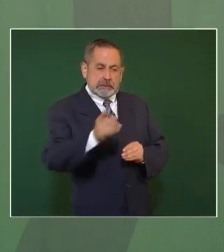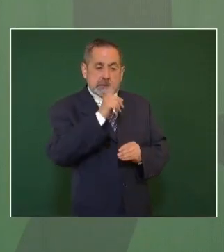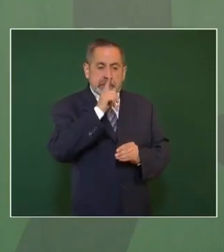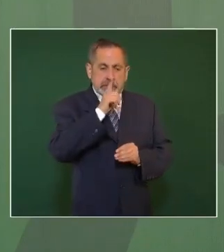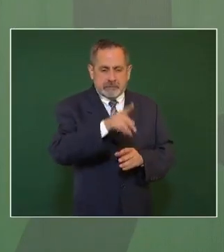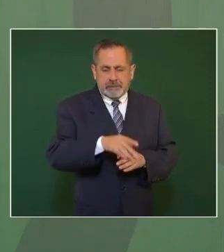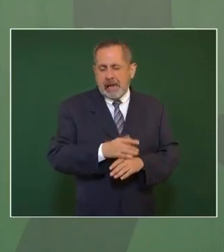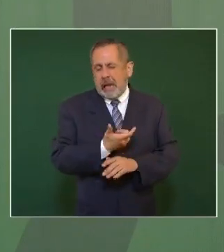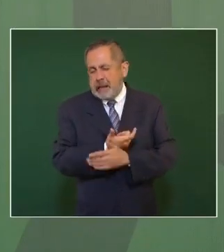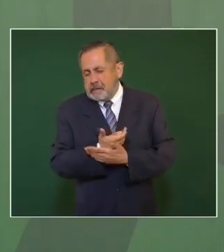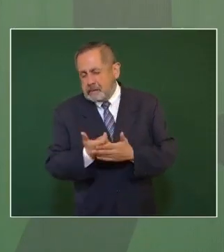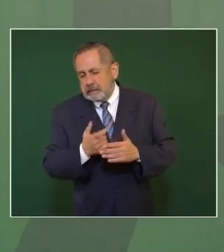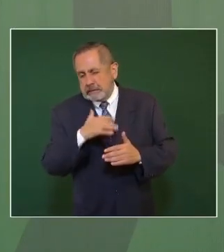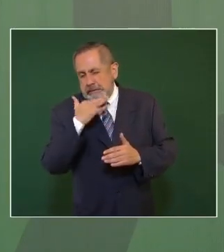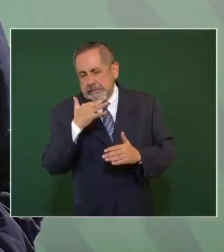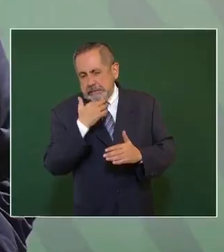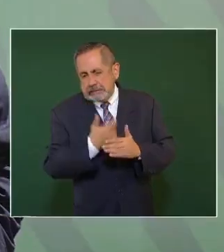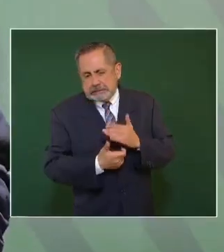el soborno,